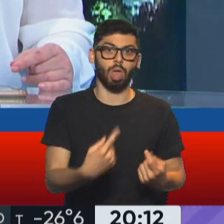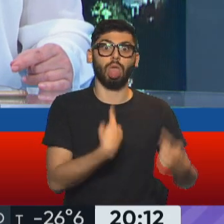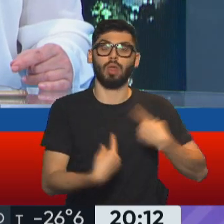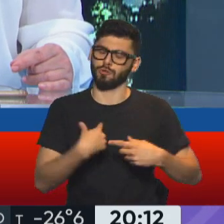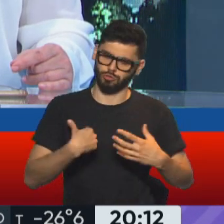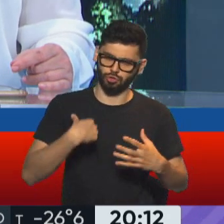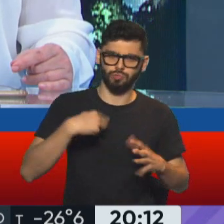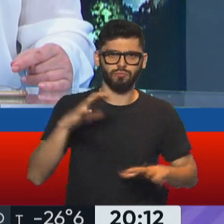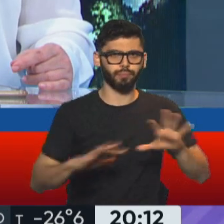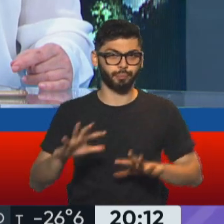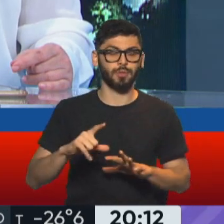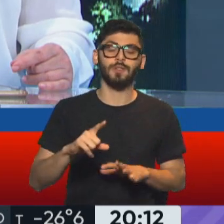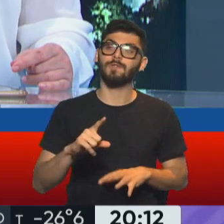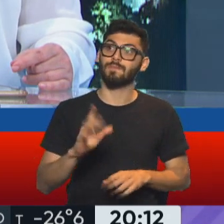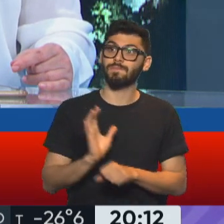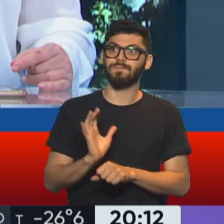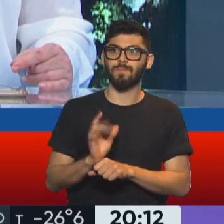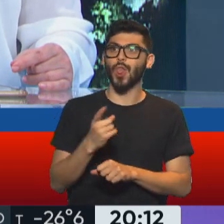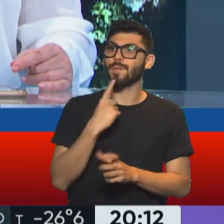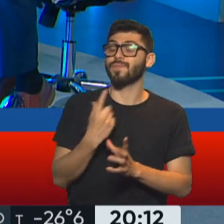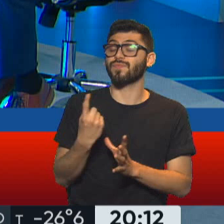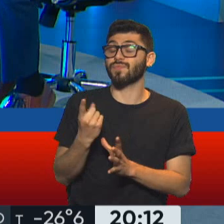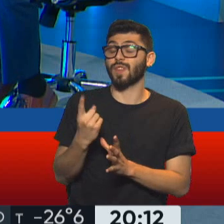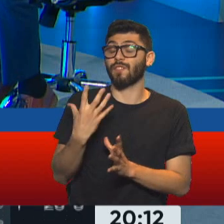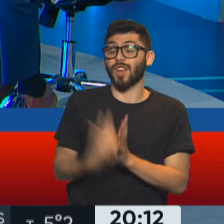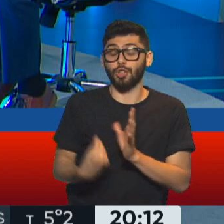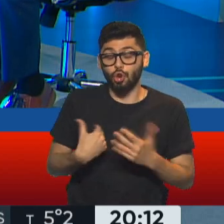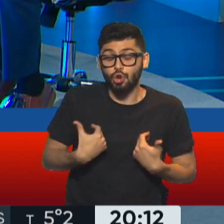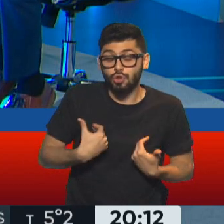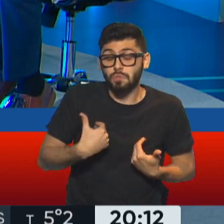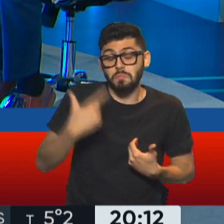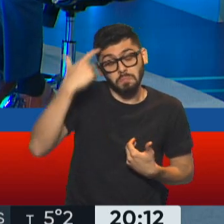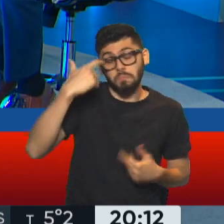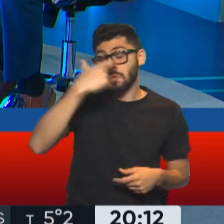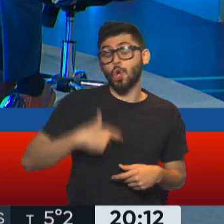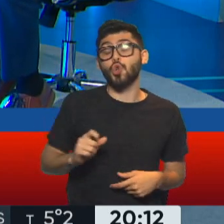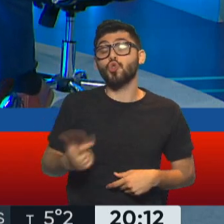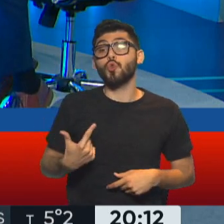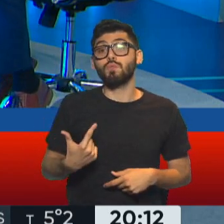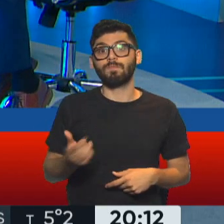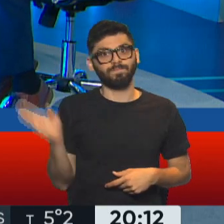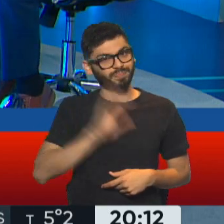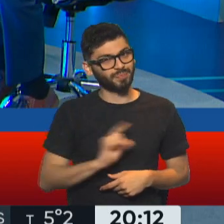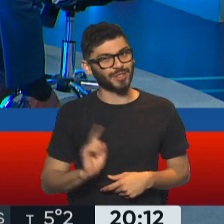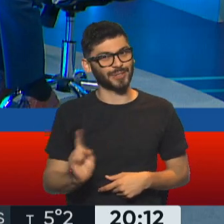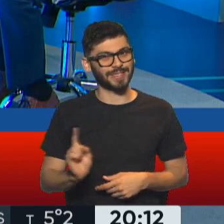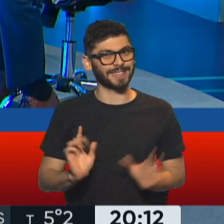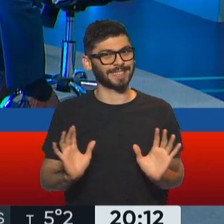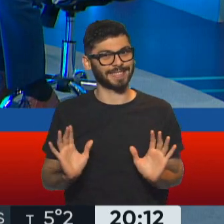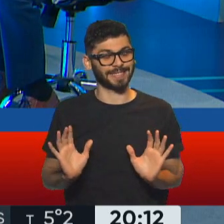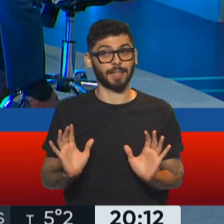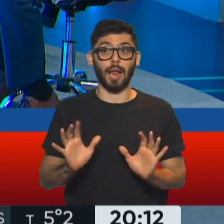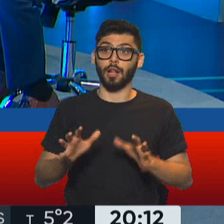Alberto Fernández hoy, ¿no? Como un error que él comete, dice a veces actúo como un hombre, como uno más, bueno, puede perjudicar a un movimiento porque es